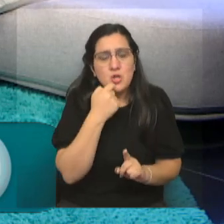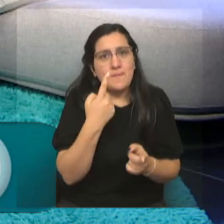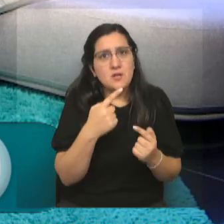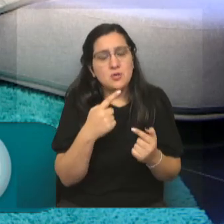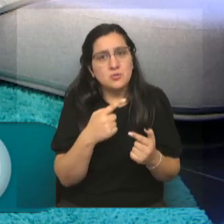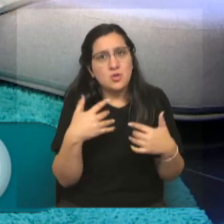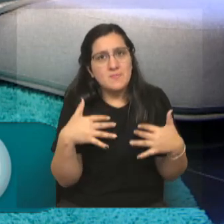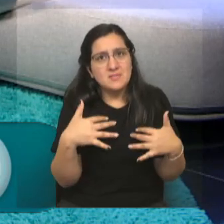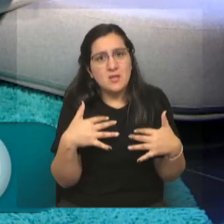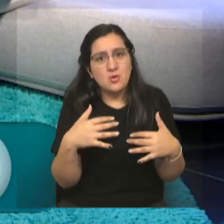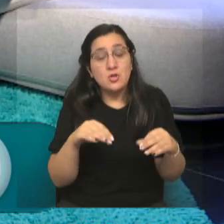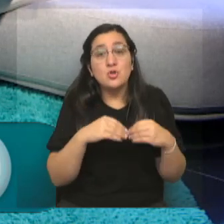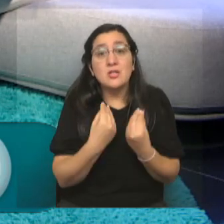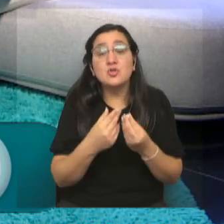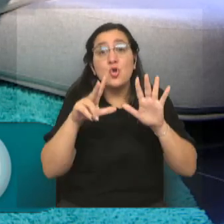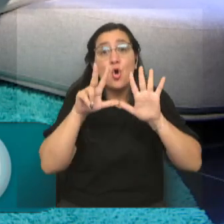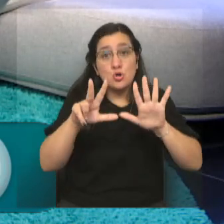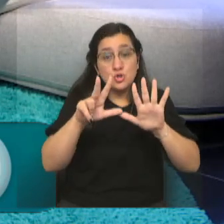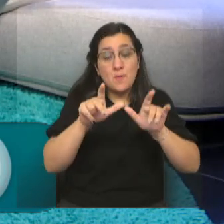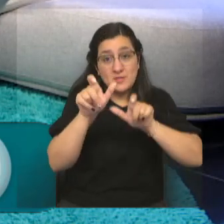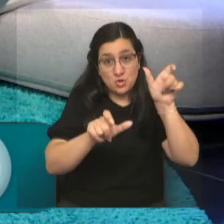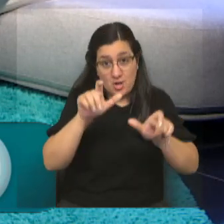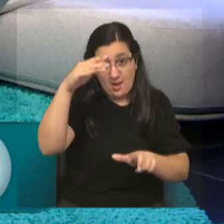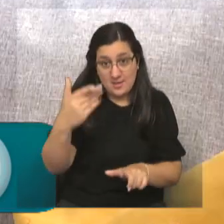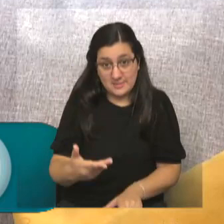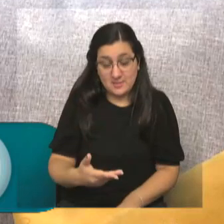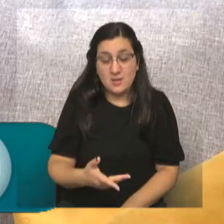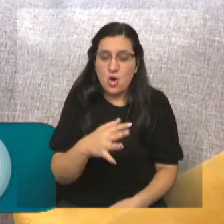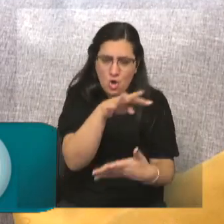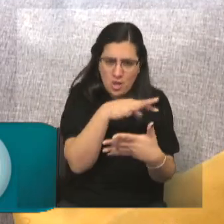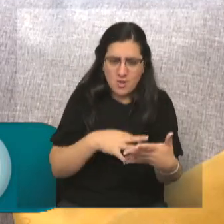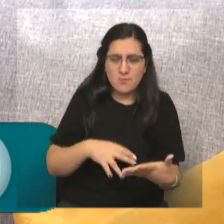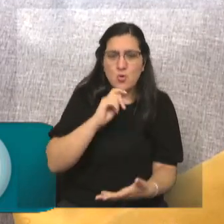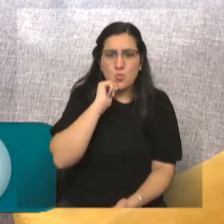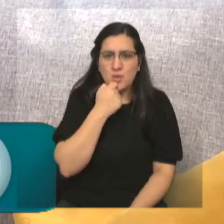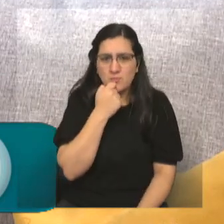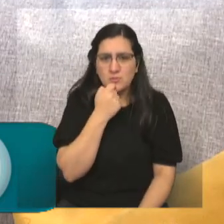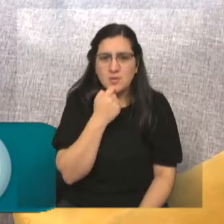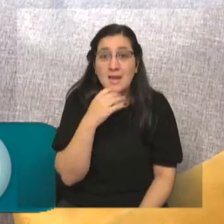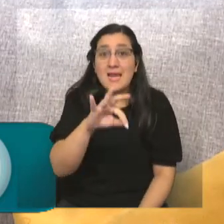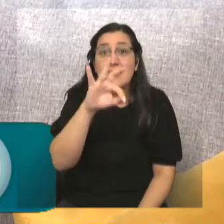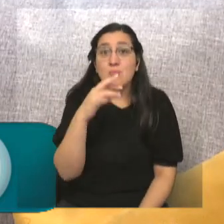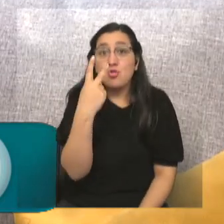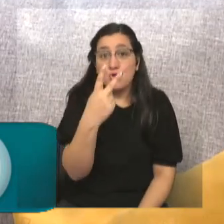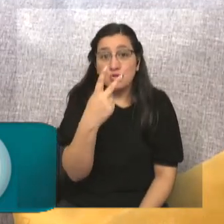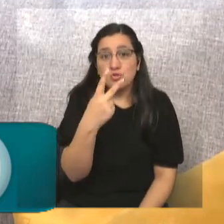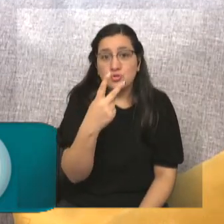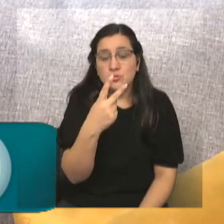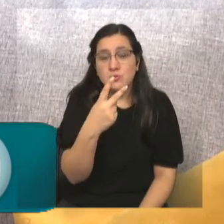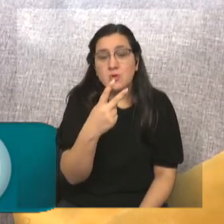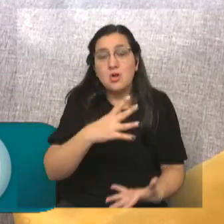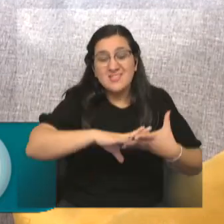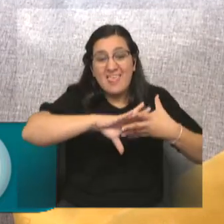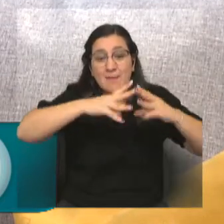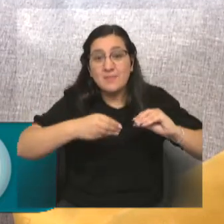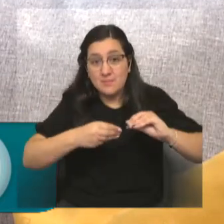8 personajes, el elenco es un elenco grande. Qué lindo. Y bueno, lo leímos, nos gustaron. Agarramos dos, lo destruimos, los adaptamos